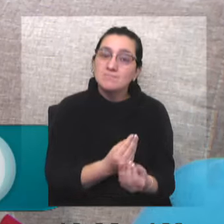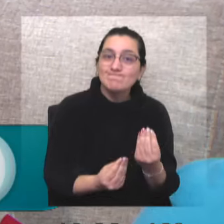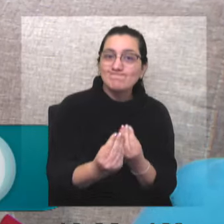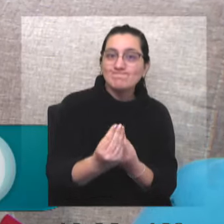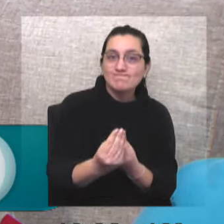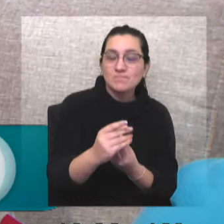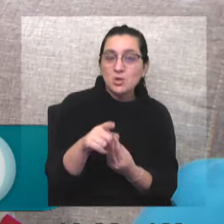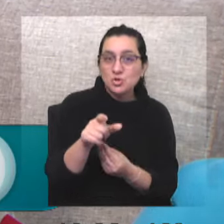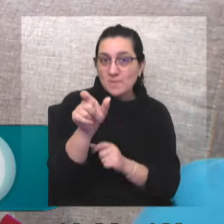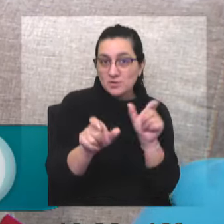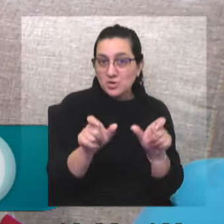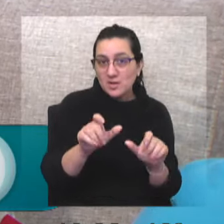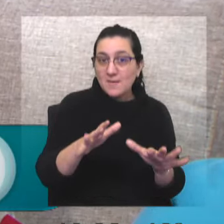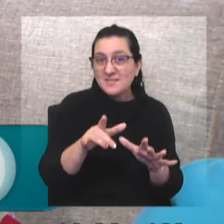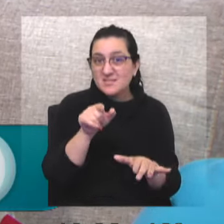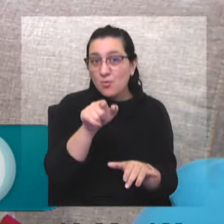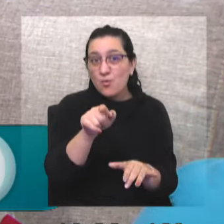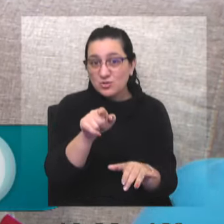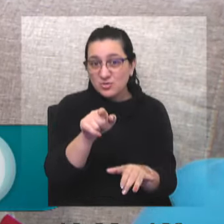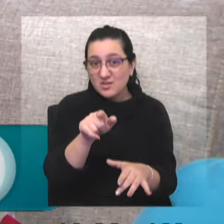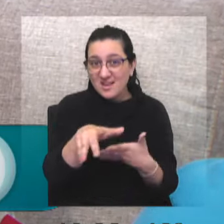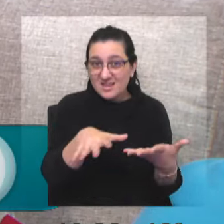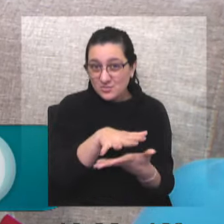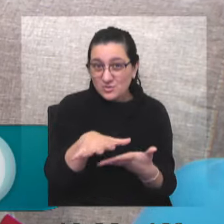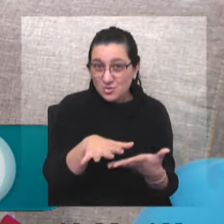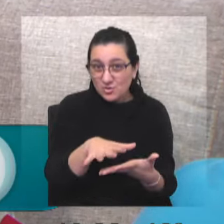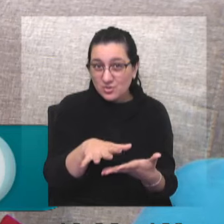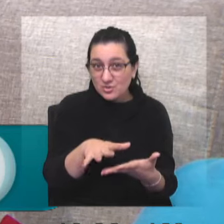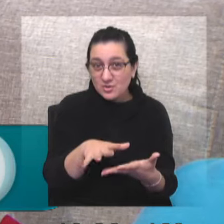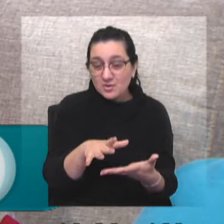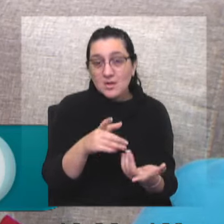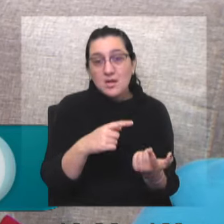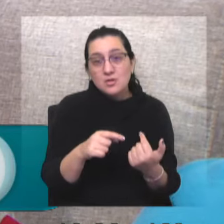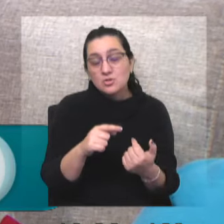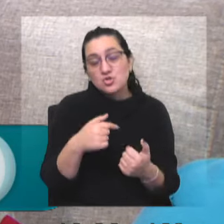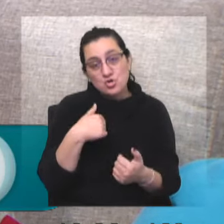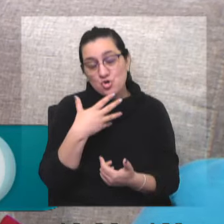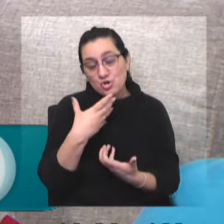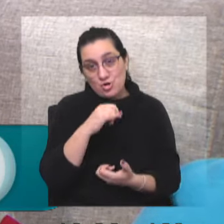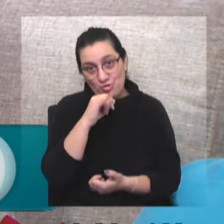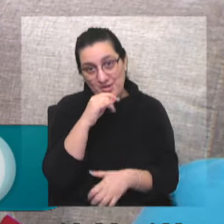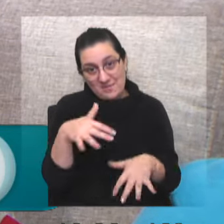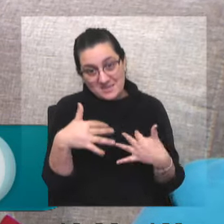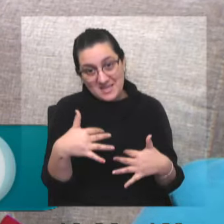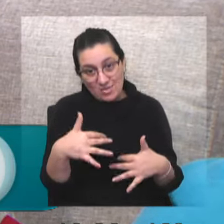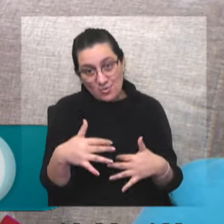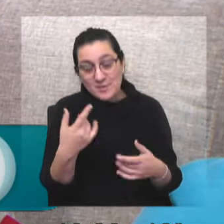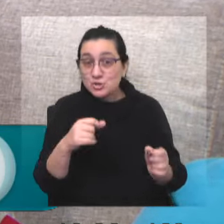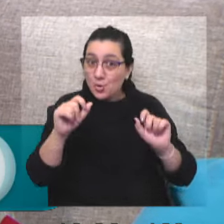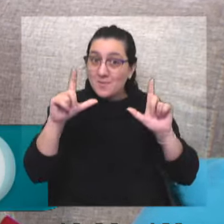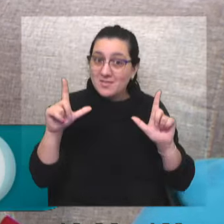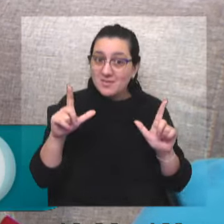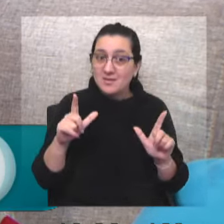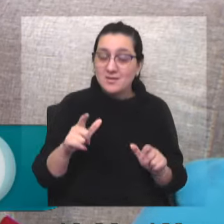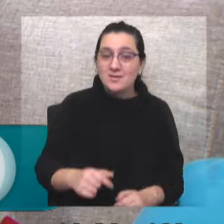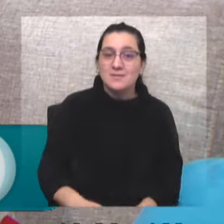otros personajes. ¿Qué pasaría si fueses vos la que está en esa situación? Y de una manera dramatúrgica, que no voy a spoilear, pero está muy interesante porque sorprende mucho cómo se da